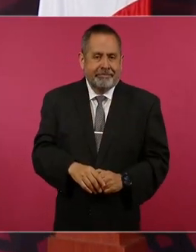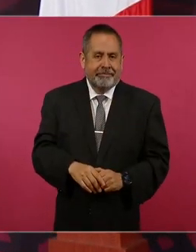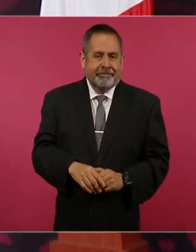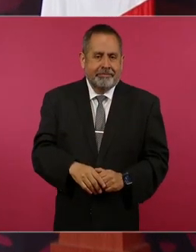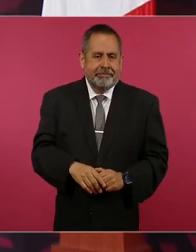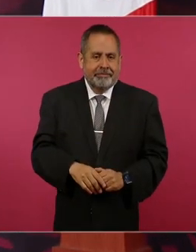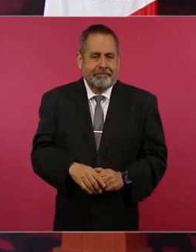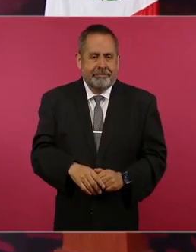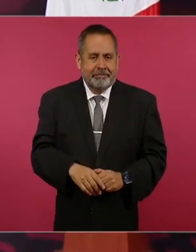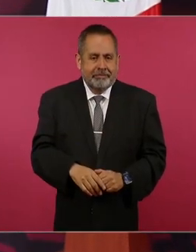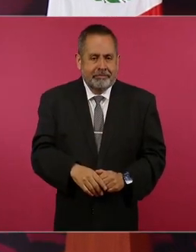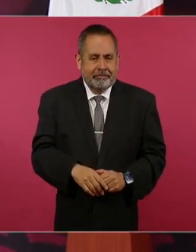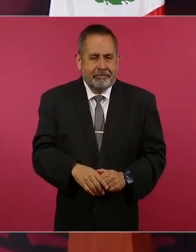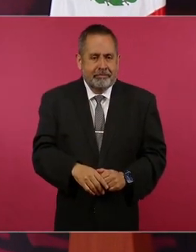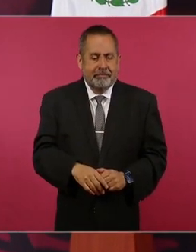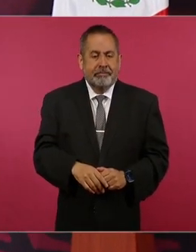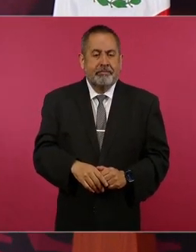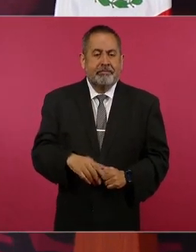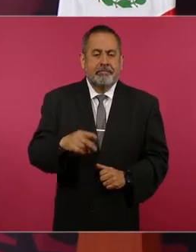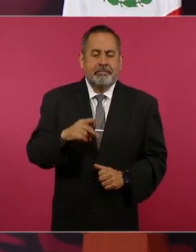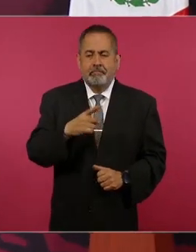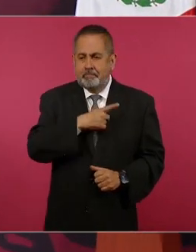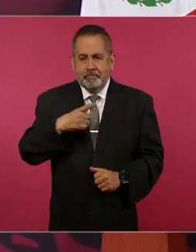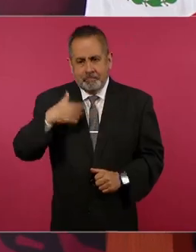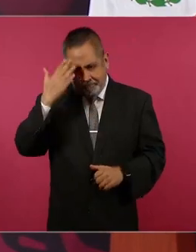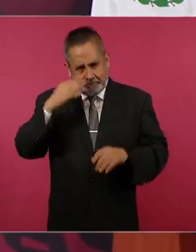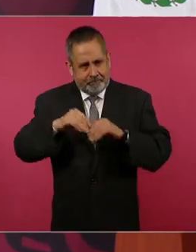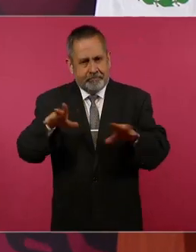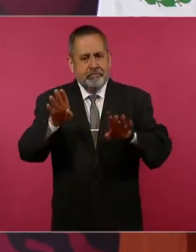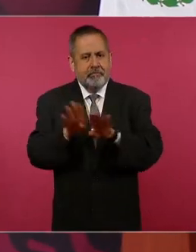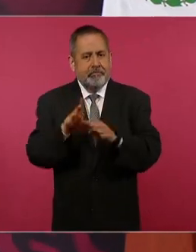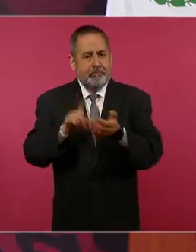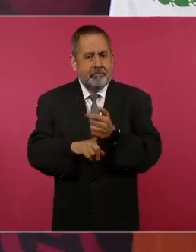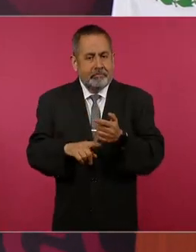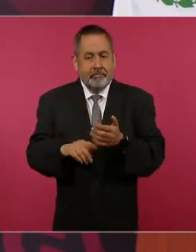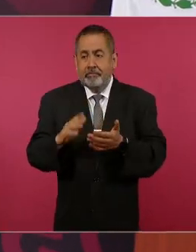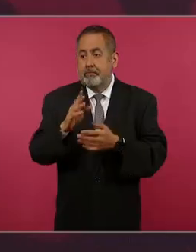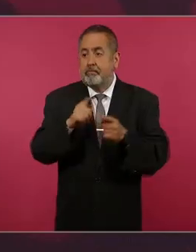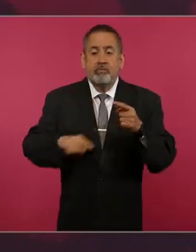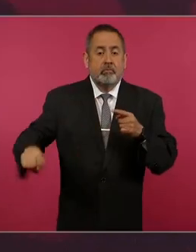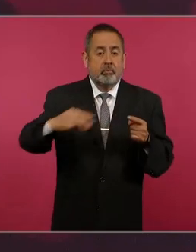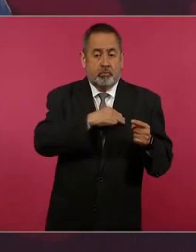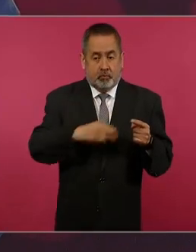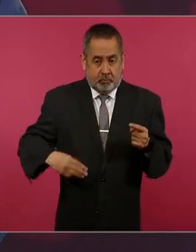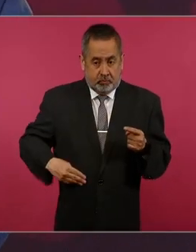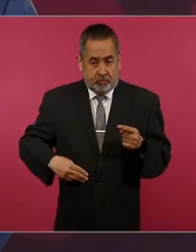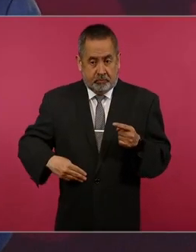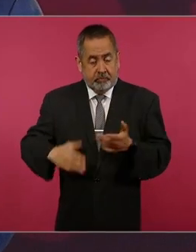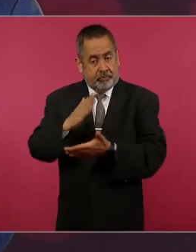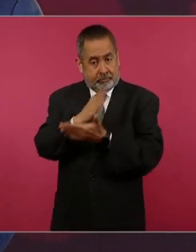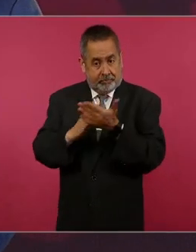Se debe saber que la mitad de los municipios de México,